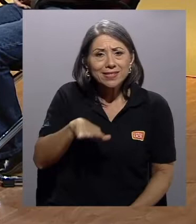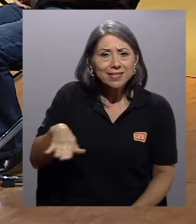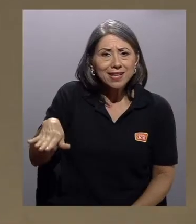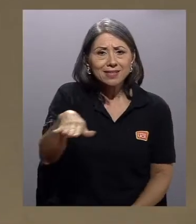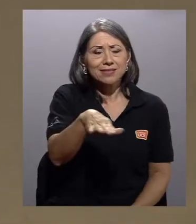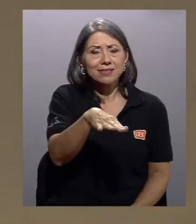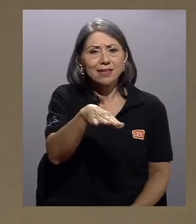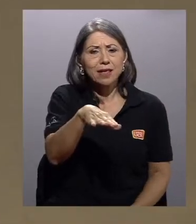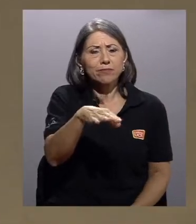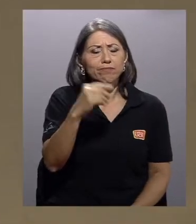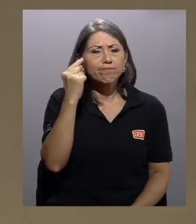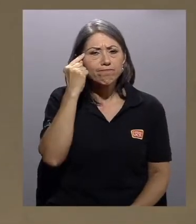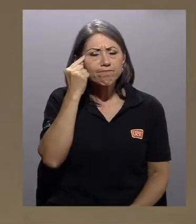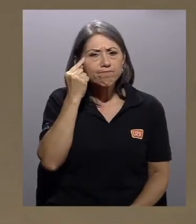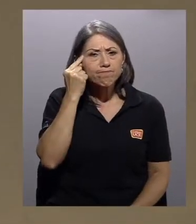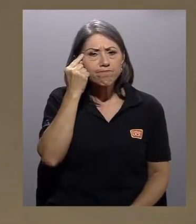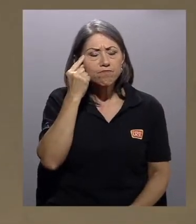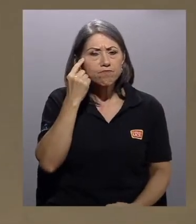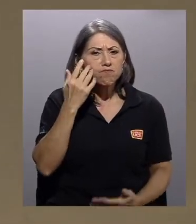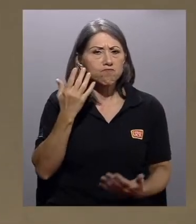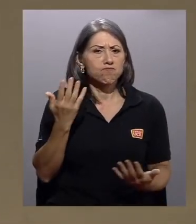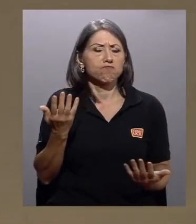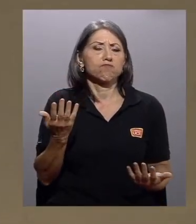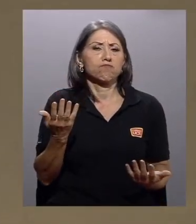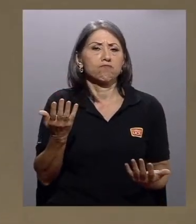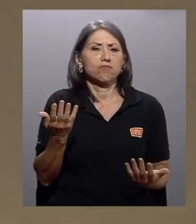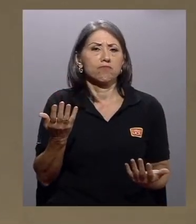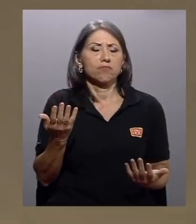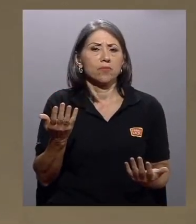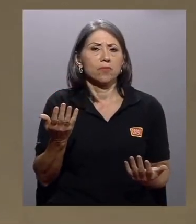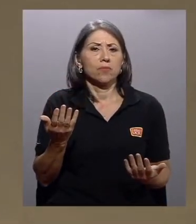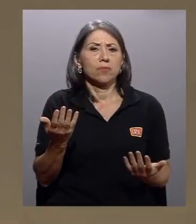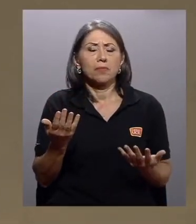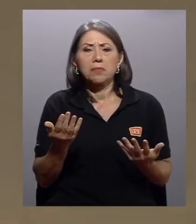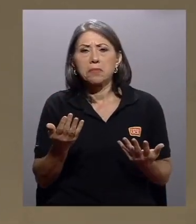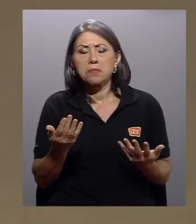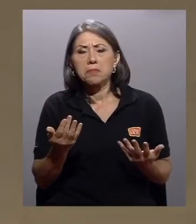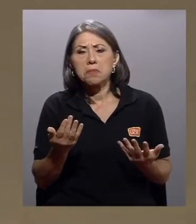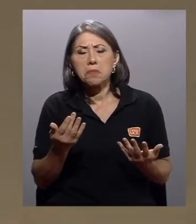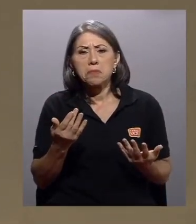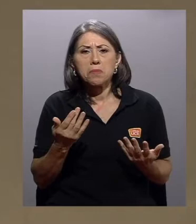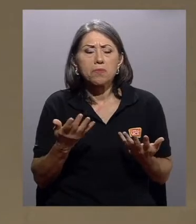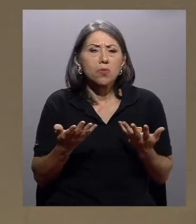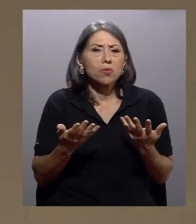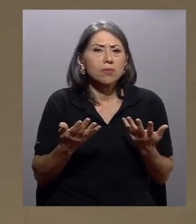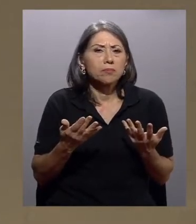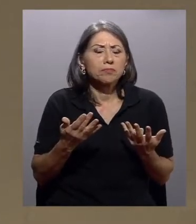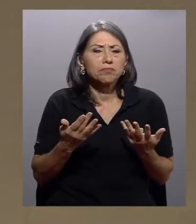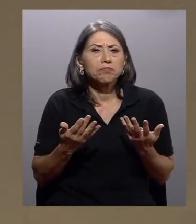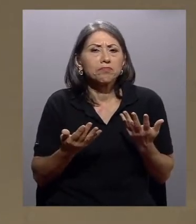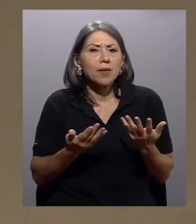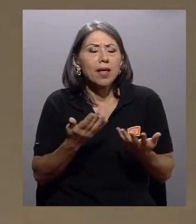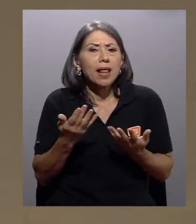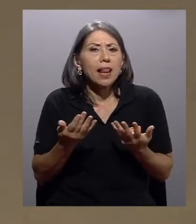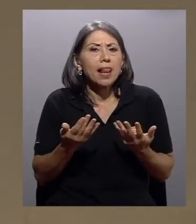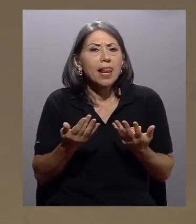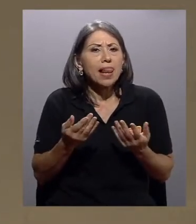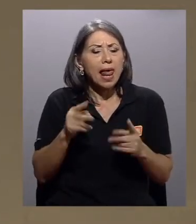costarricense, y nos lleva a pensar, bueno, cuál es o cuál pareciera ser